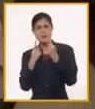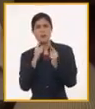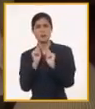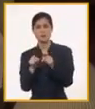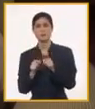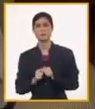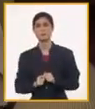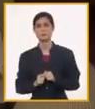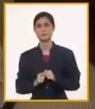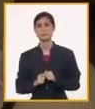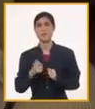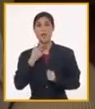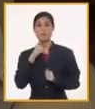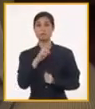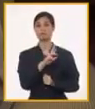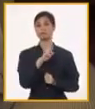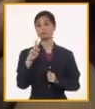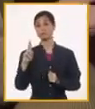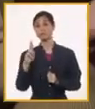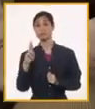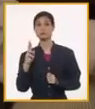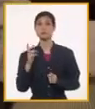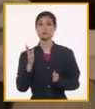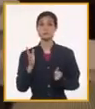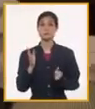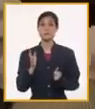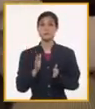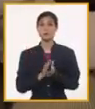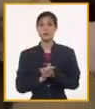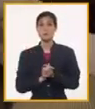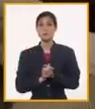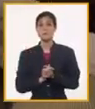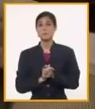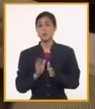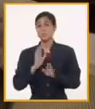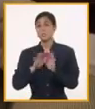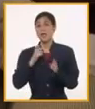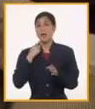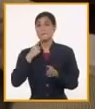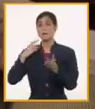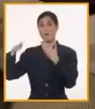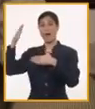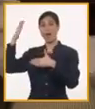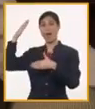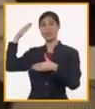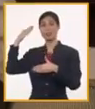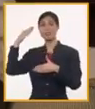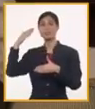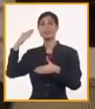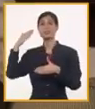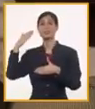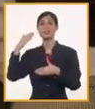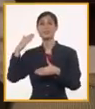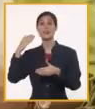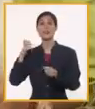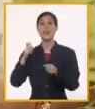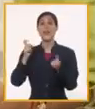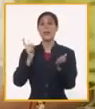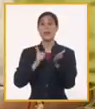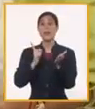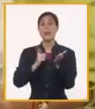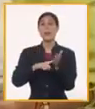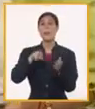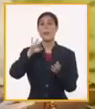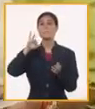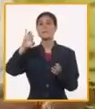verdaderamente revolucionarias, etcétera. Porque era como la oposición fue Grau, San Martín, después fue Prío también, en un